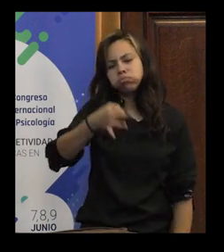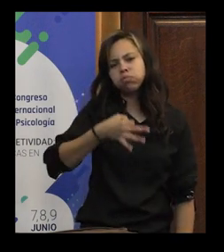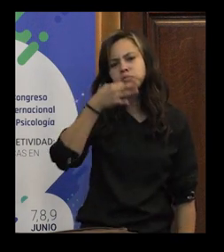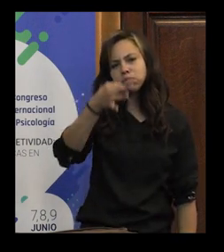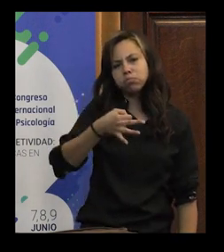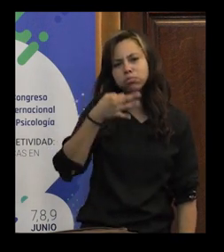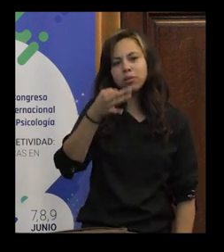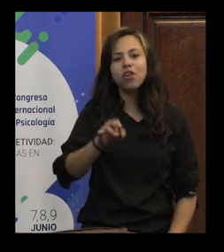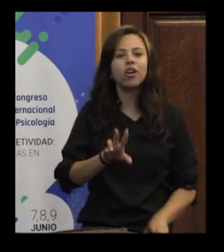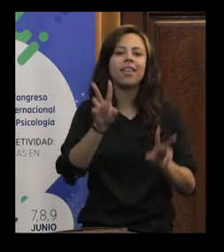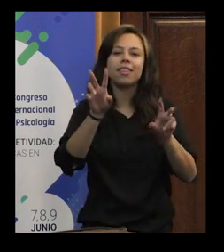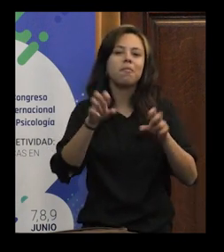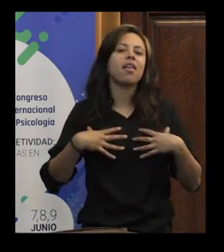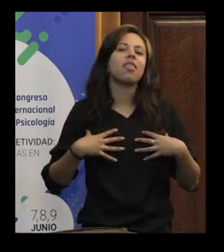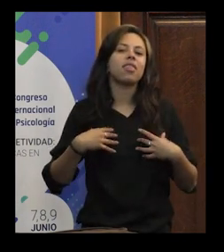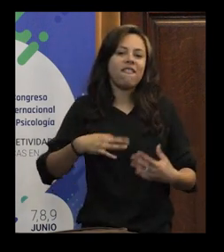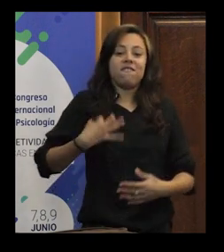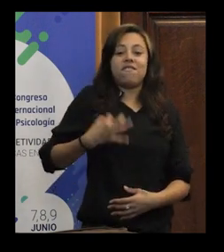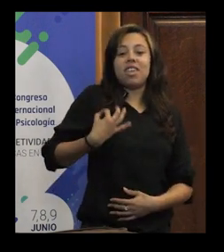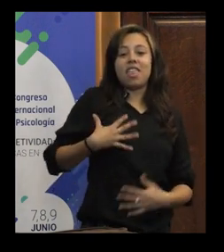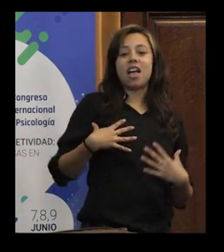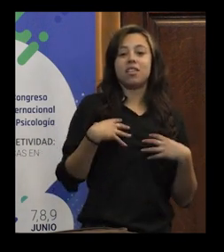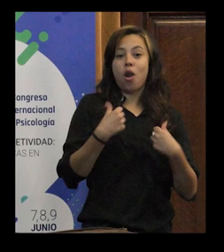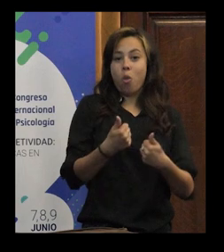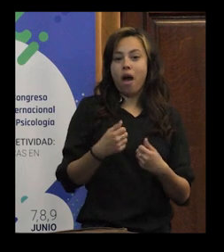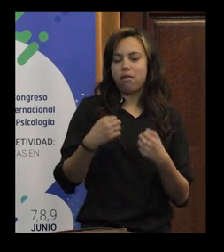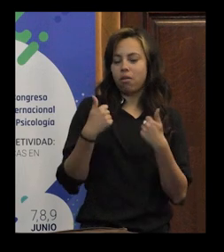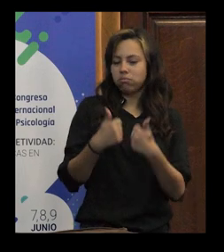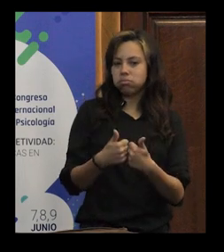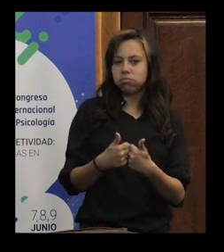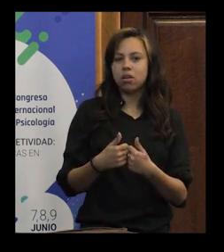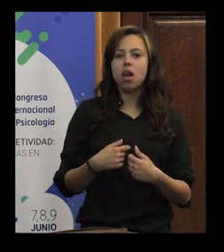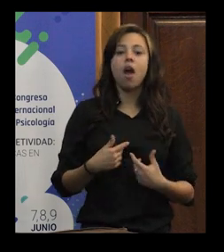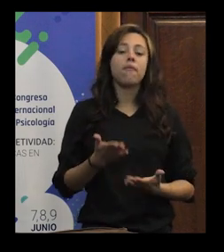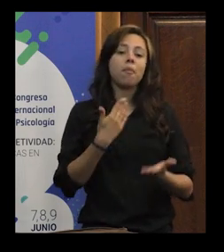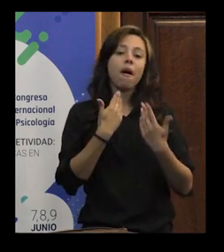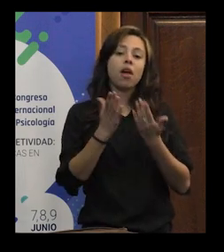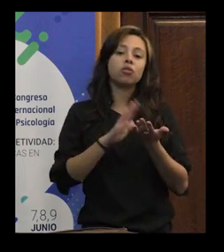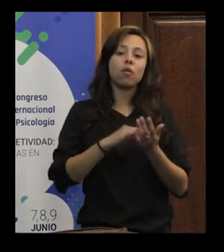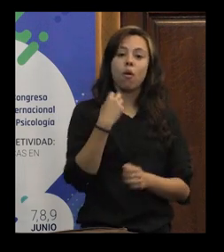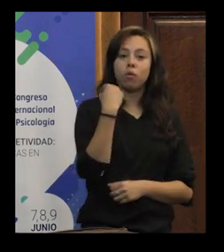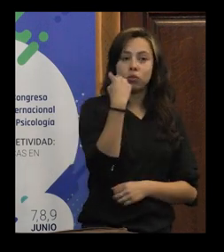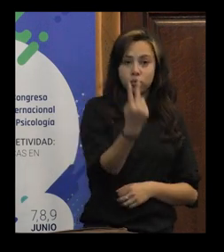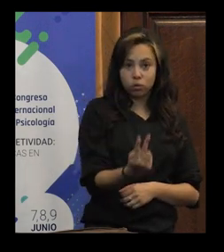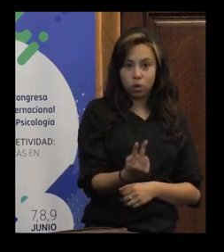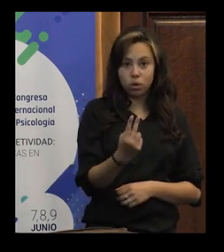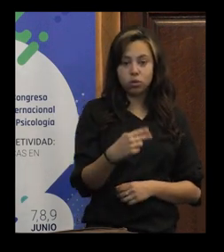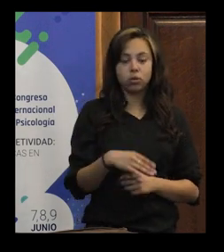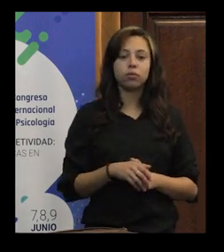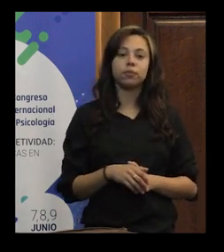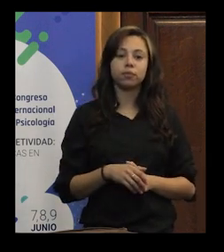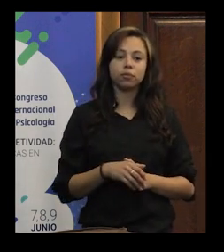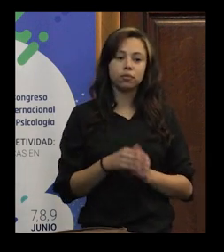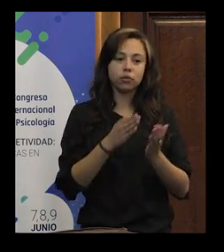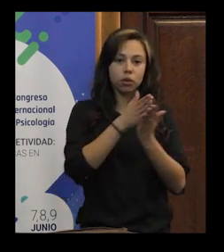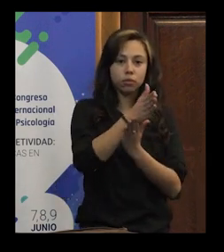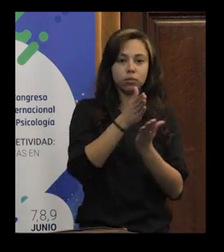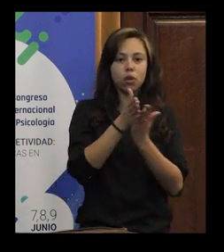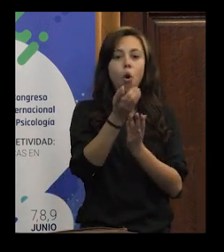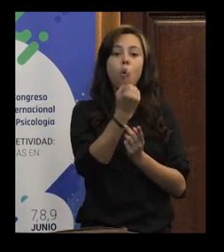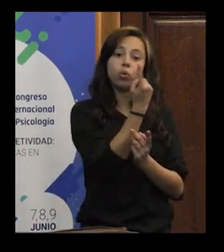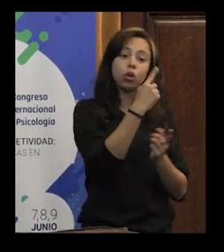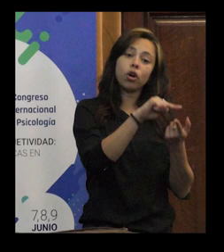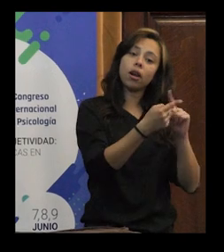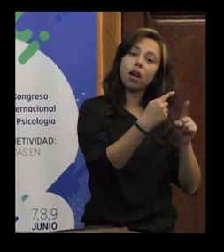vida saludable. Utilizaré dos ejemplos, uno más tradicional,